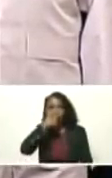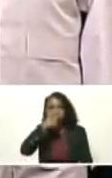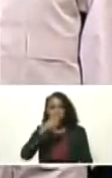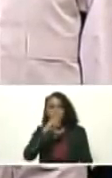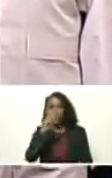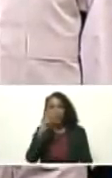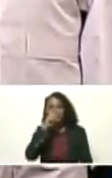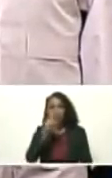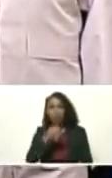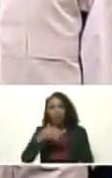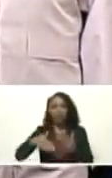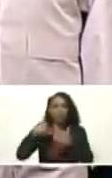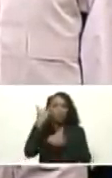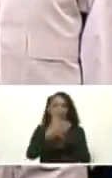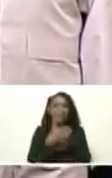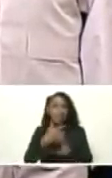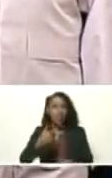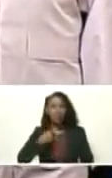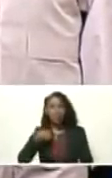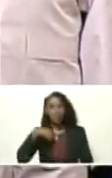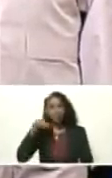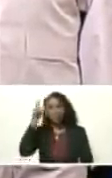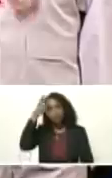20 años después soy